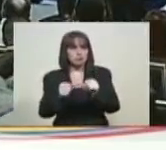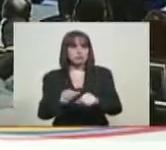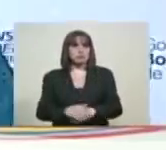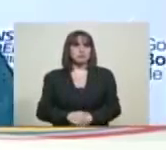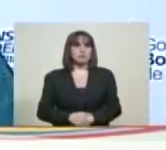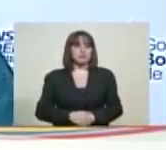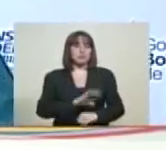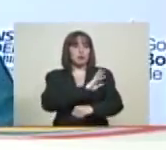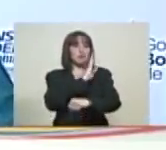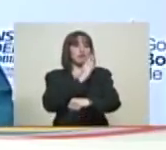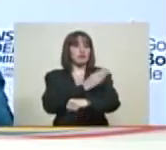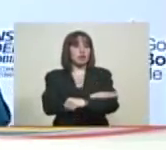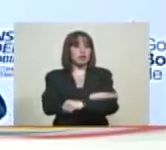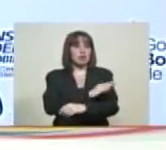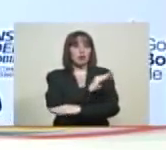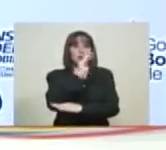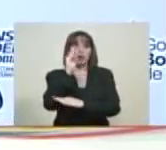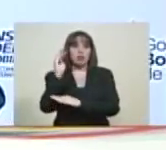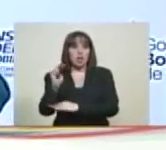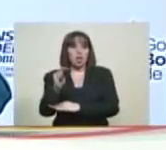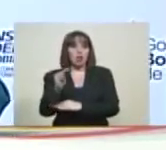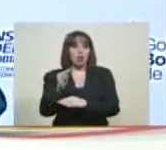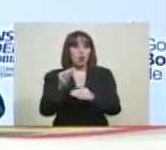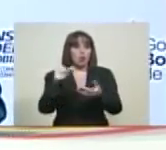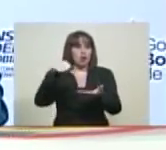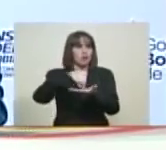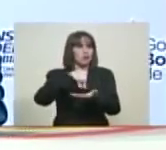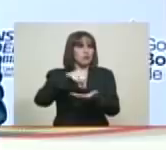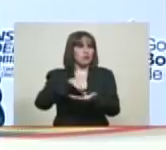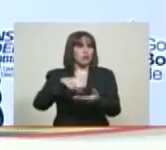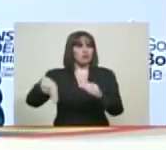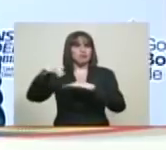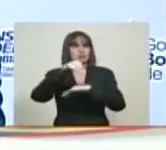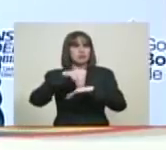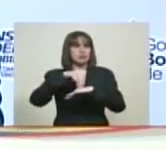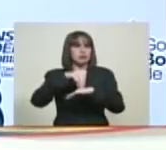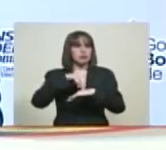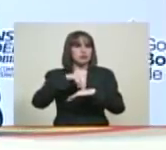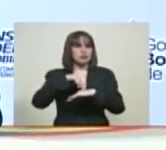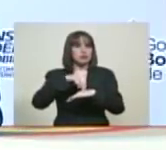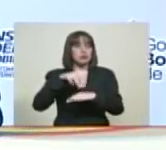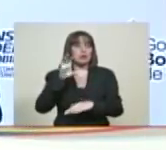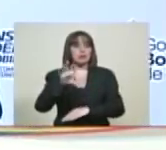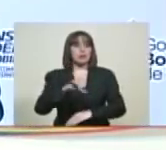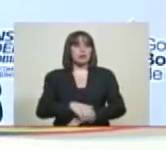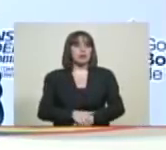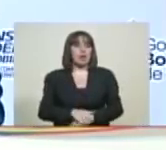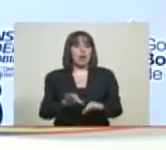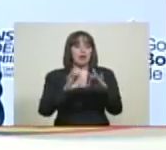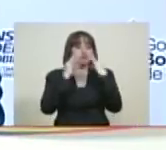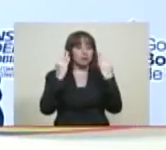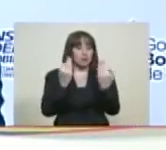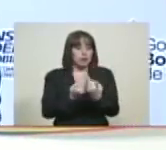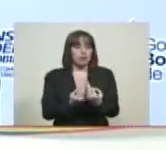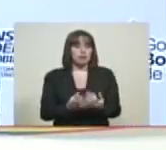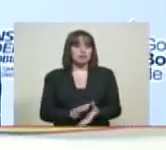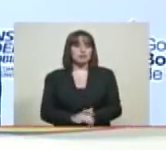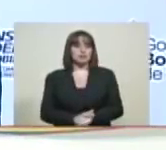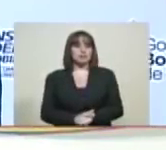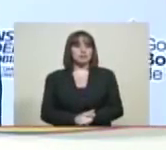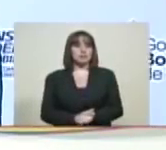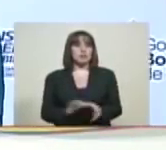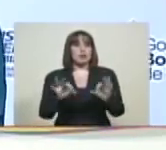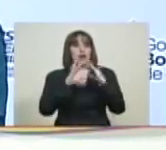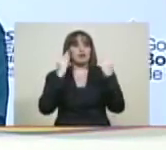y fortalecer la protección del eje del núcleo fundamental de nuestra patria la familia la familia